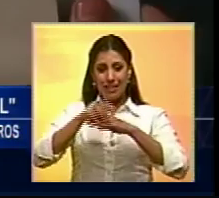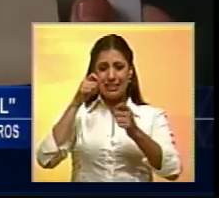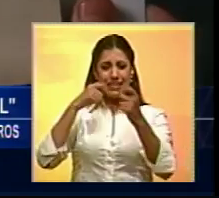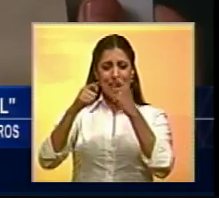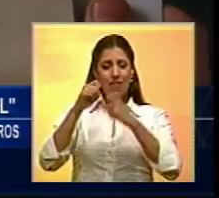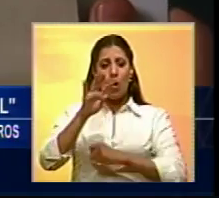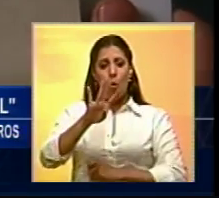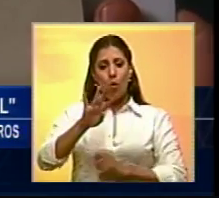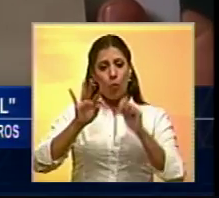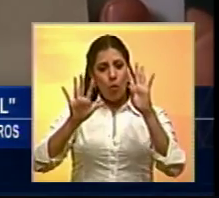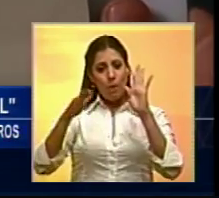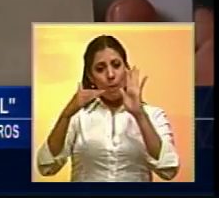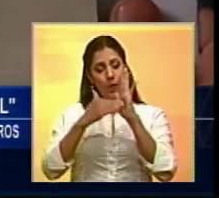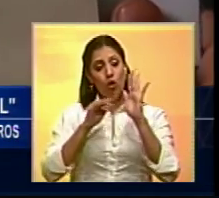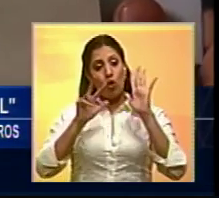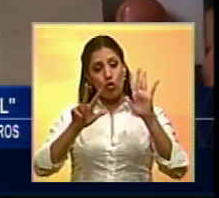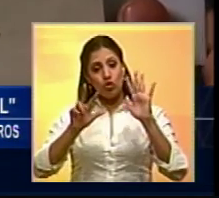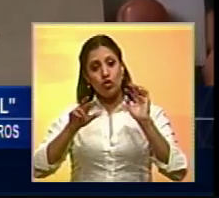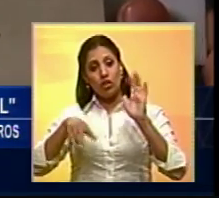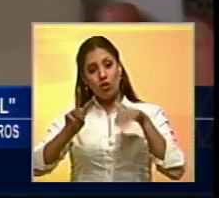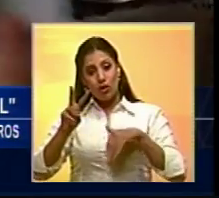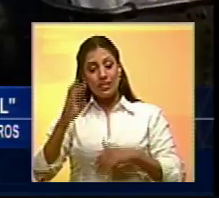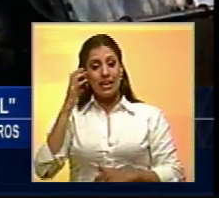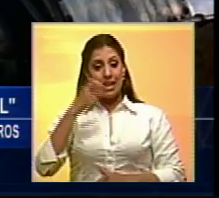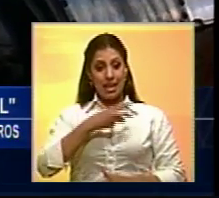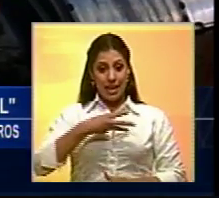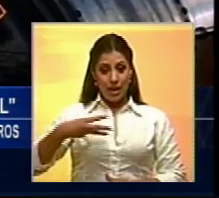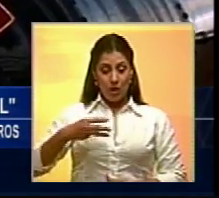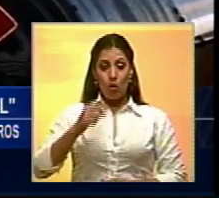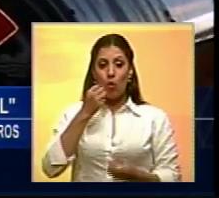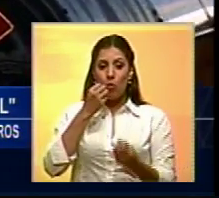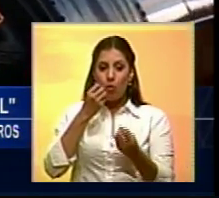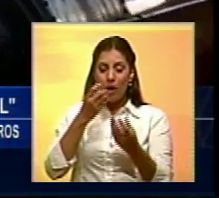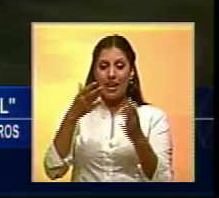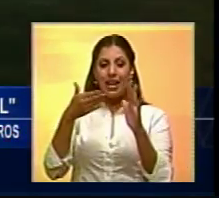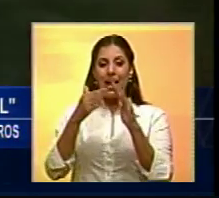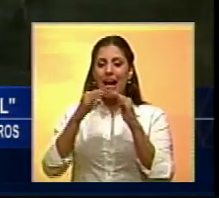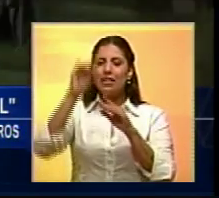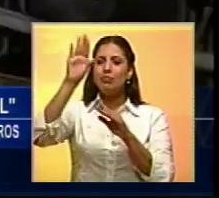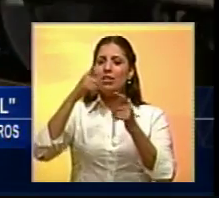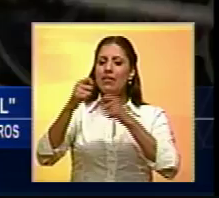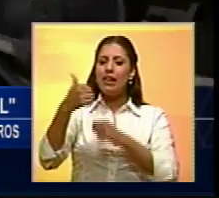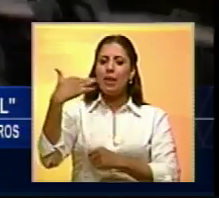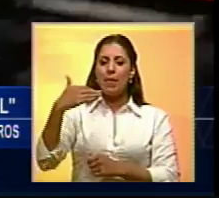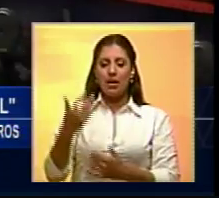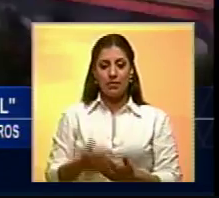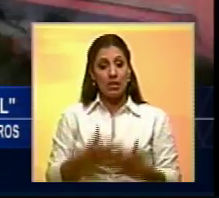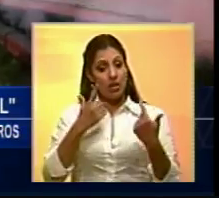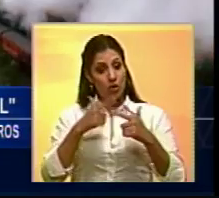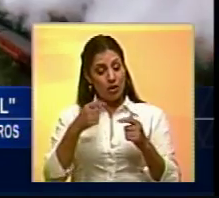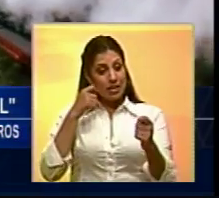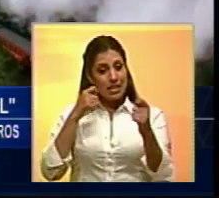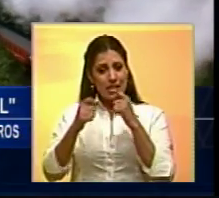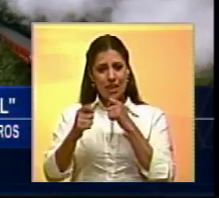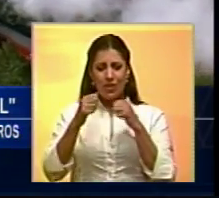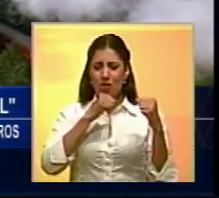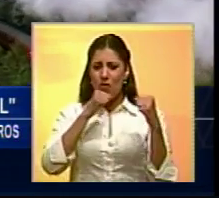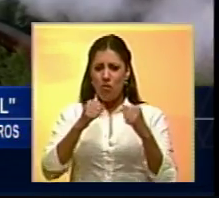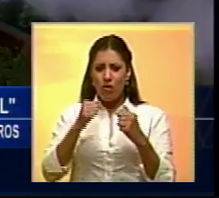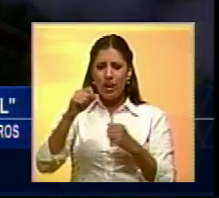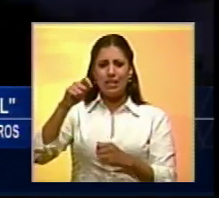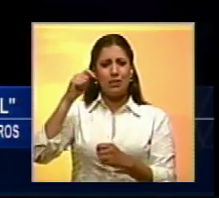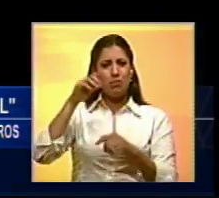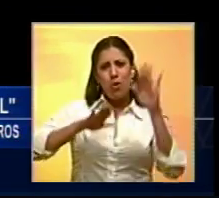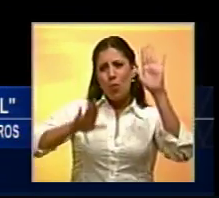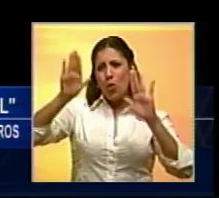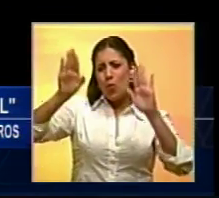por 49.812 euros, reveló hoy una casa de subastas en Londres. La venta generó una intensa oferta